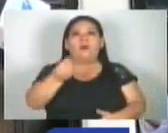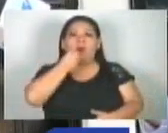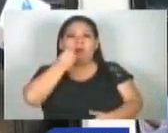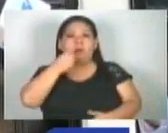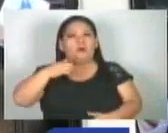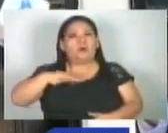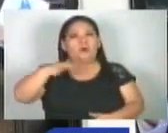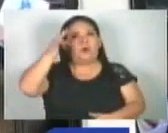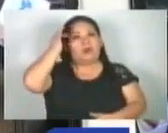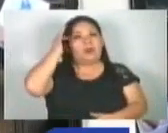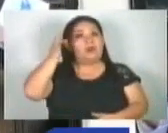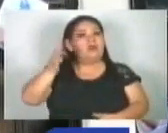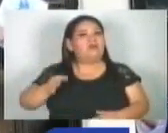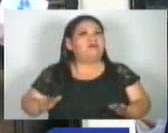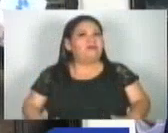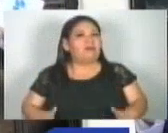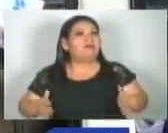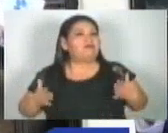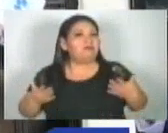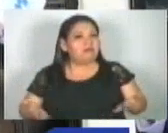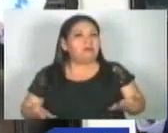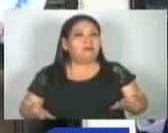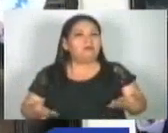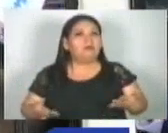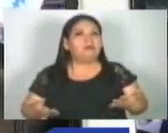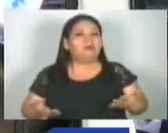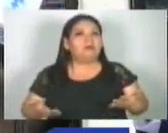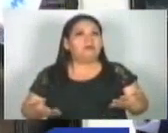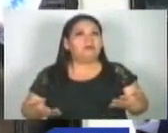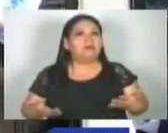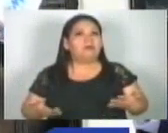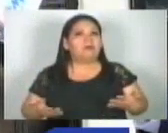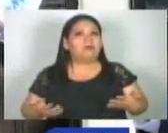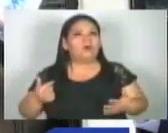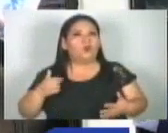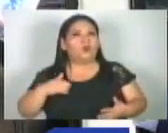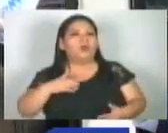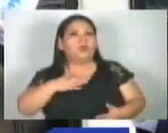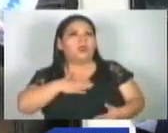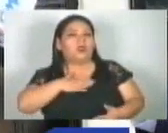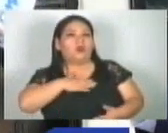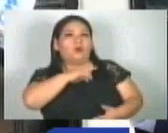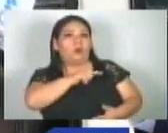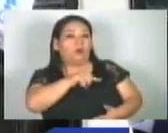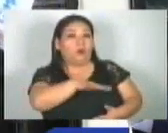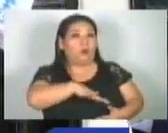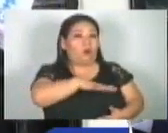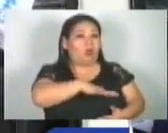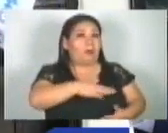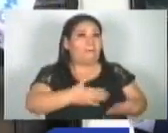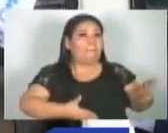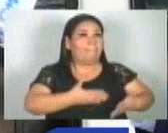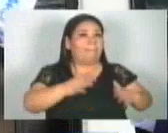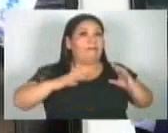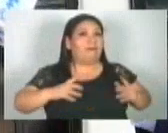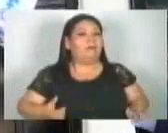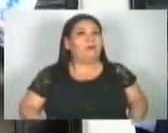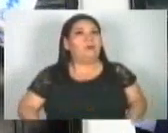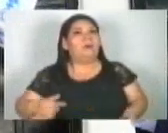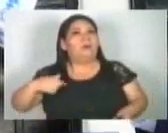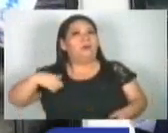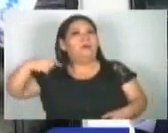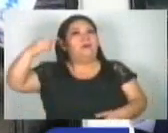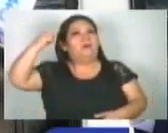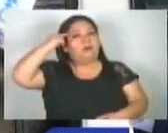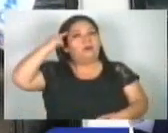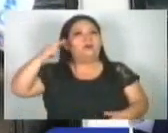que esta medida lo que viene es un poco a esta central de abasto, un poco a incentivar la producción nacional